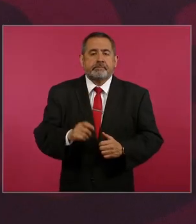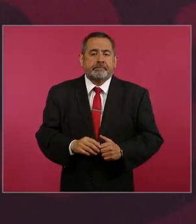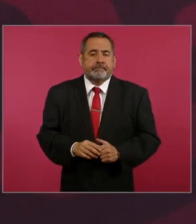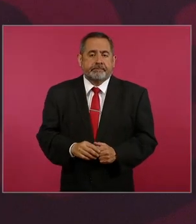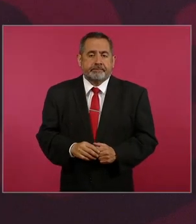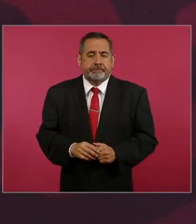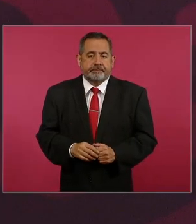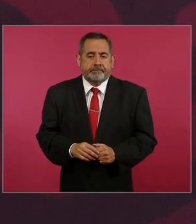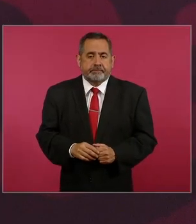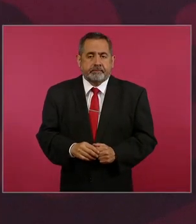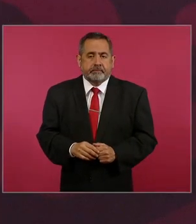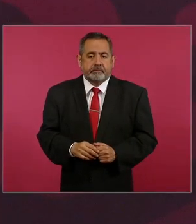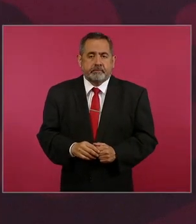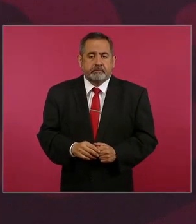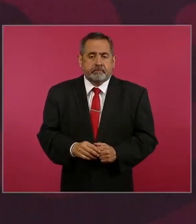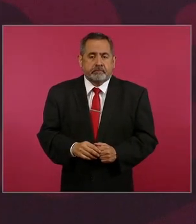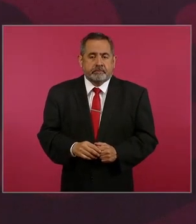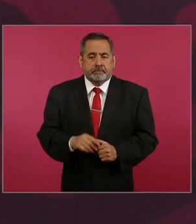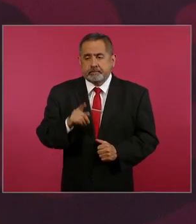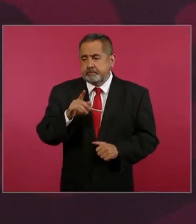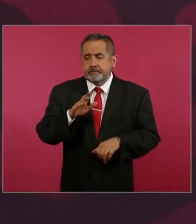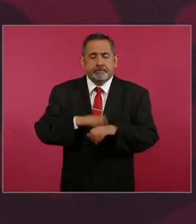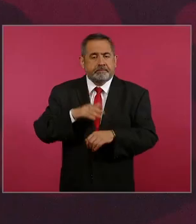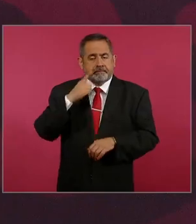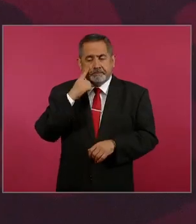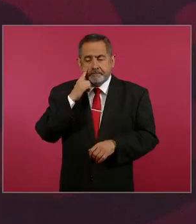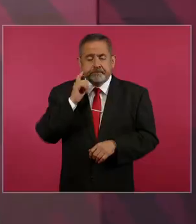o lo que más